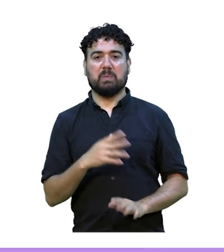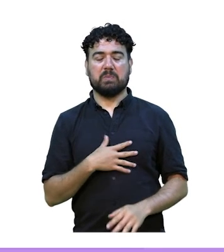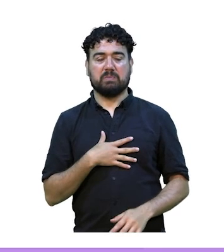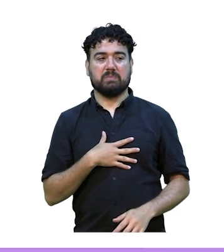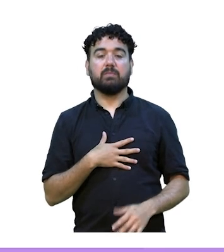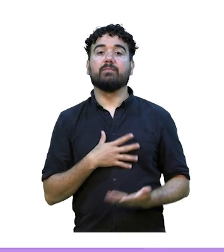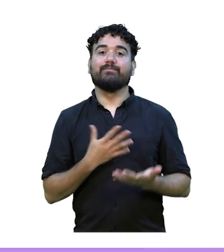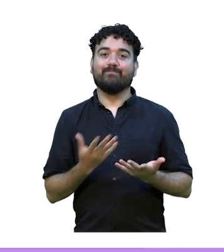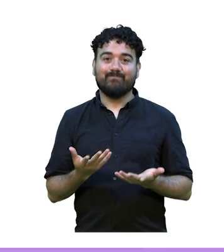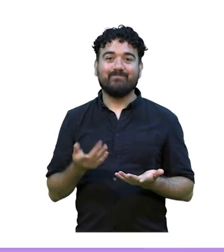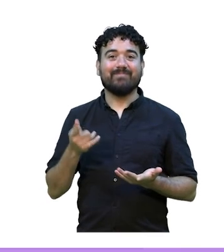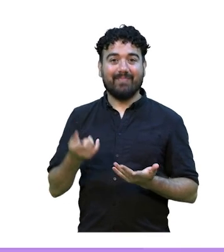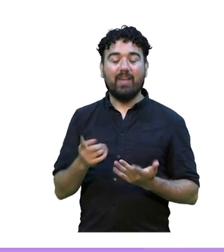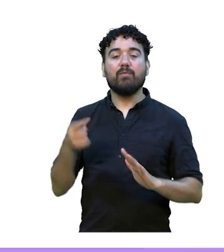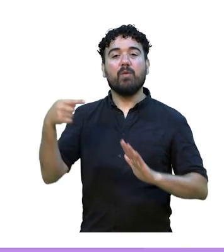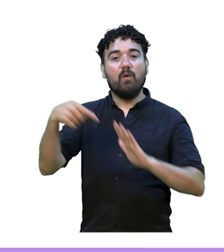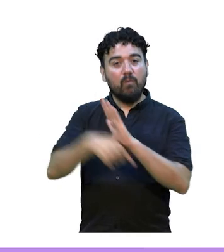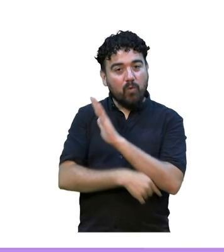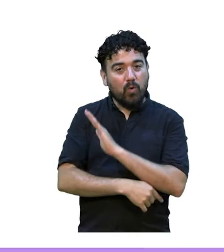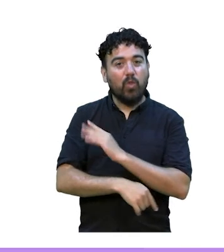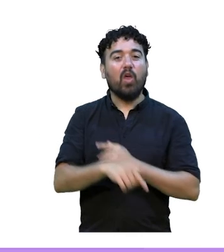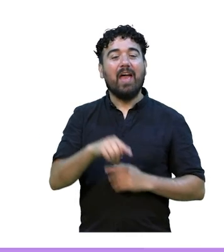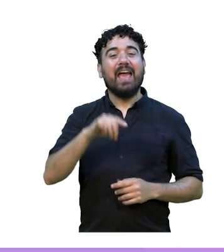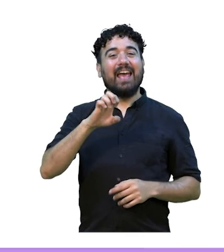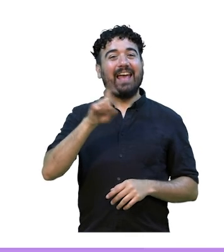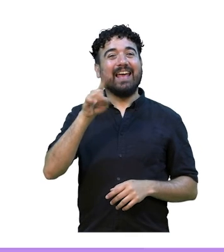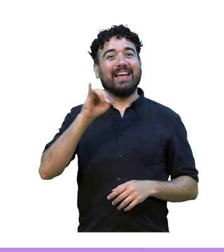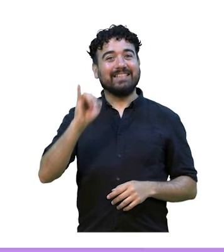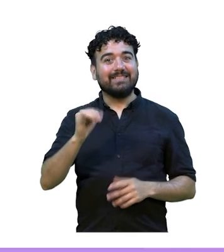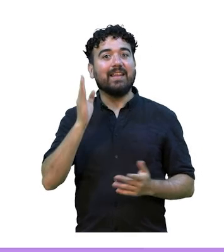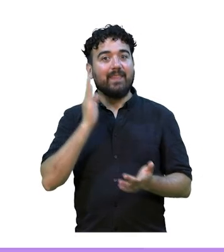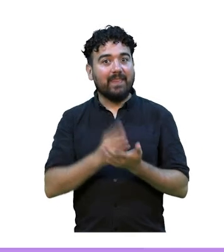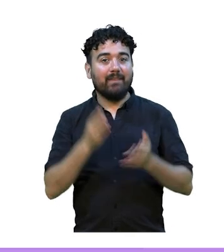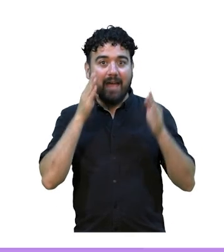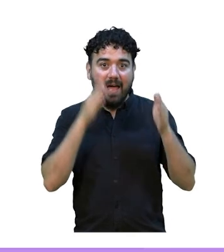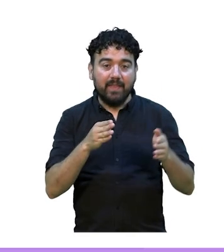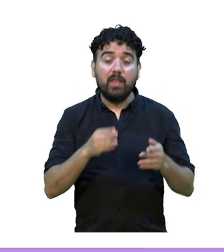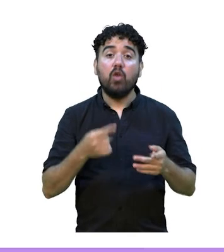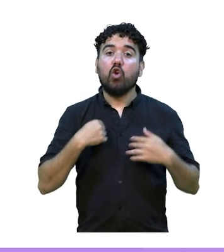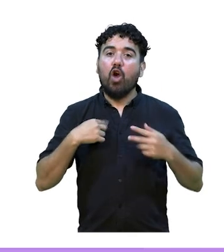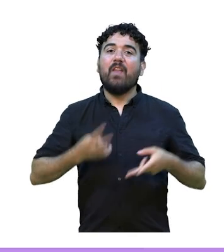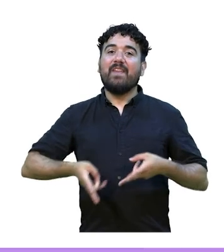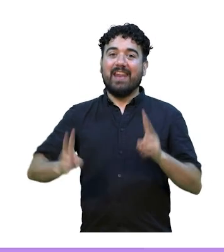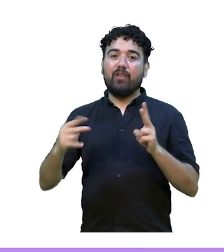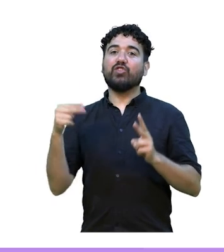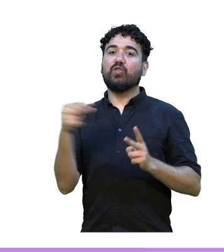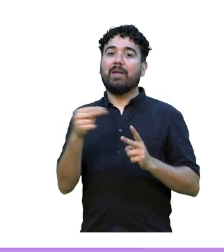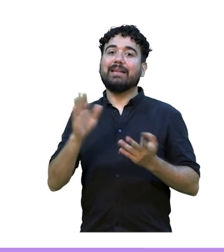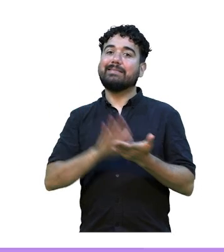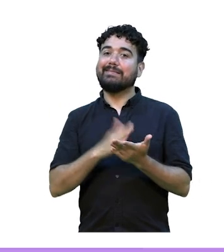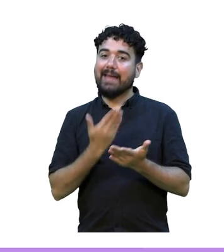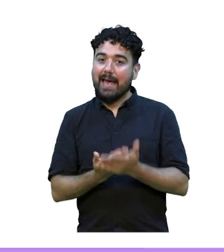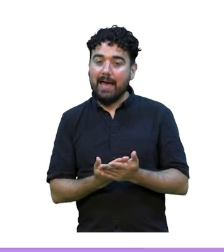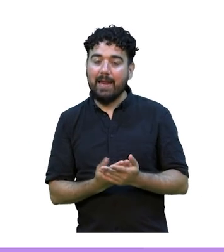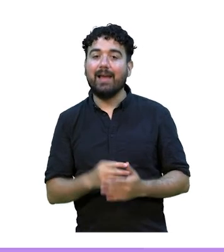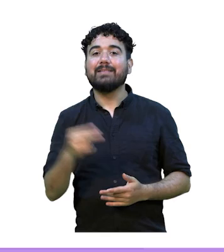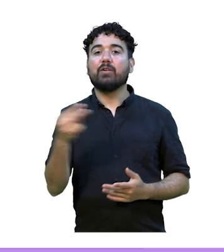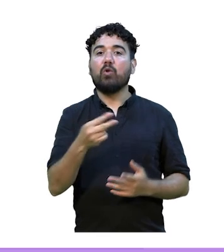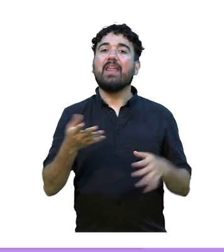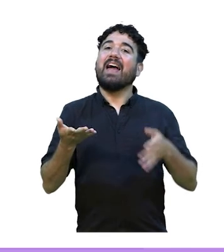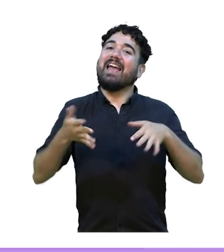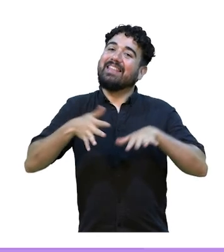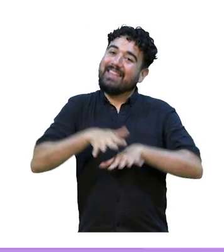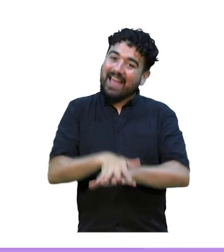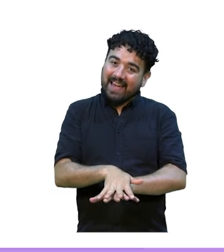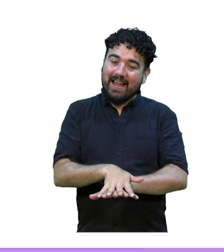profundidades que la ESI también puede ver, que tienen que ver con mi derecho a una sexualidad sana, a